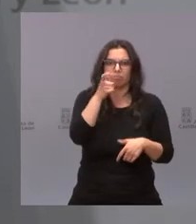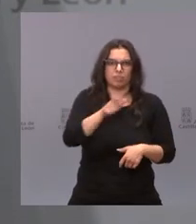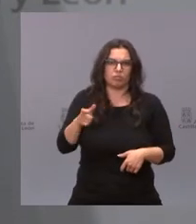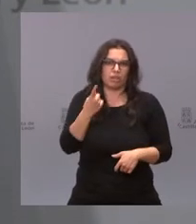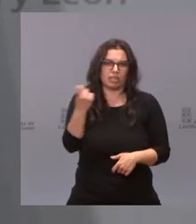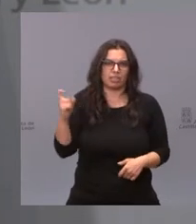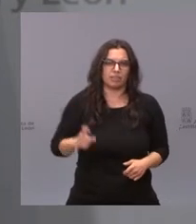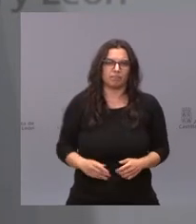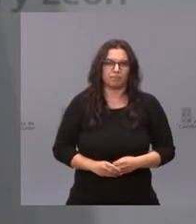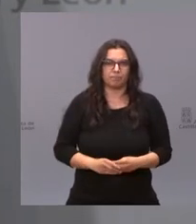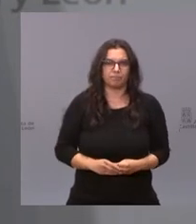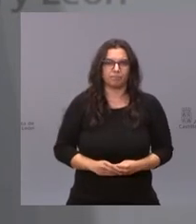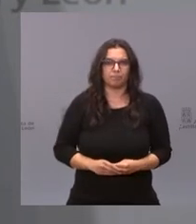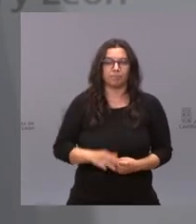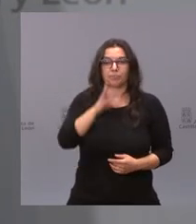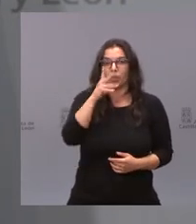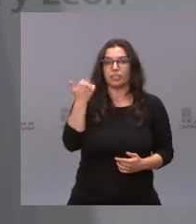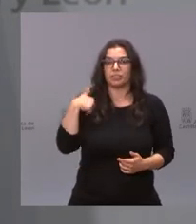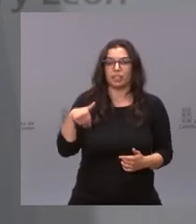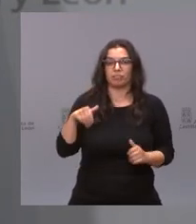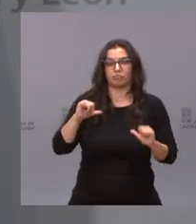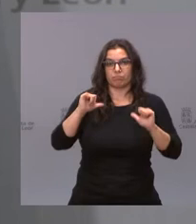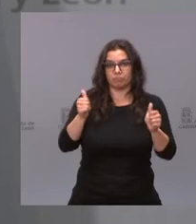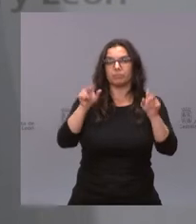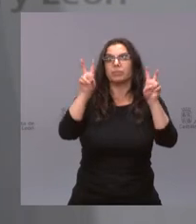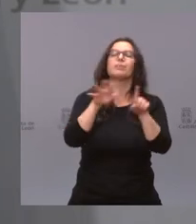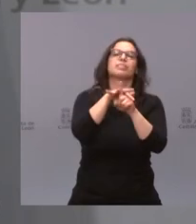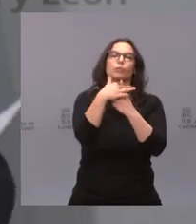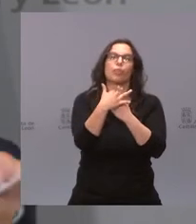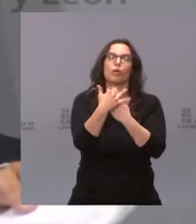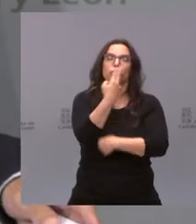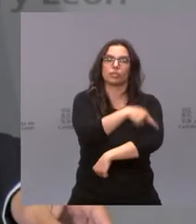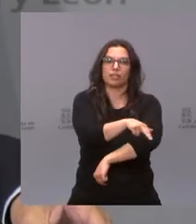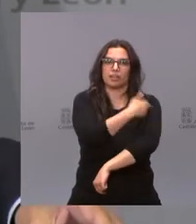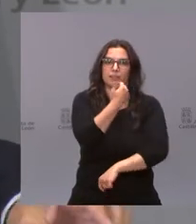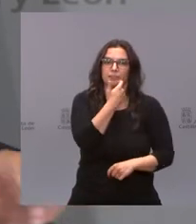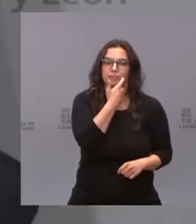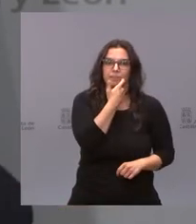necesitan. Y pasamos ahora a la situación sanitaria.